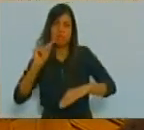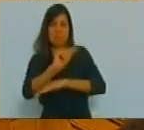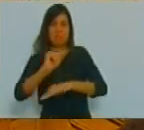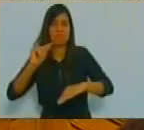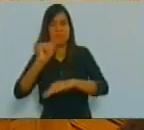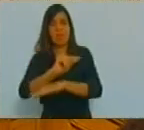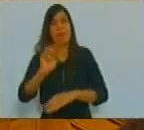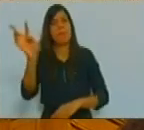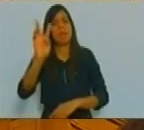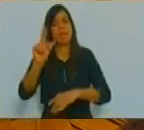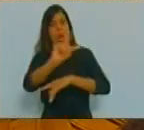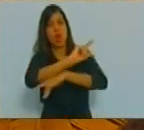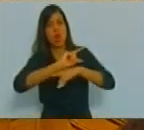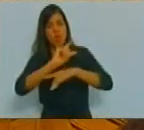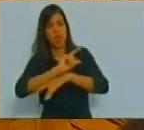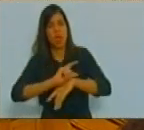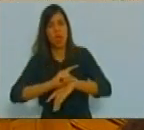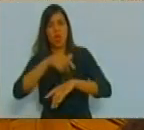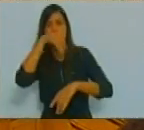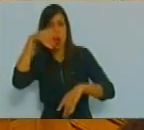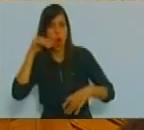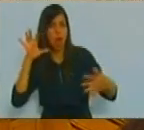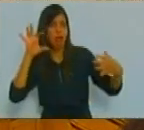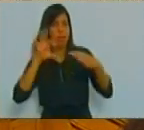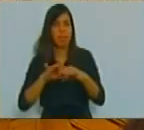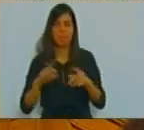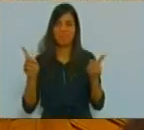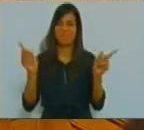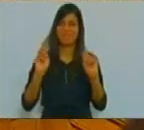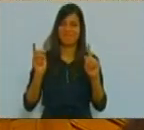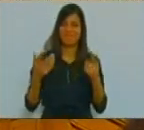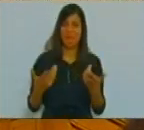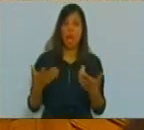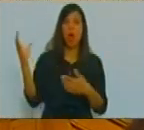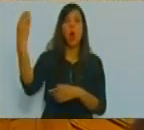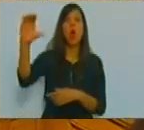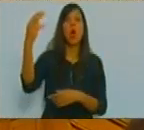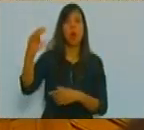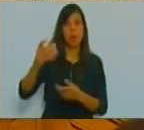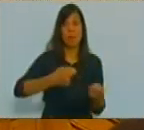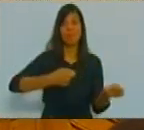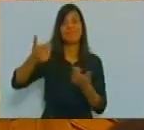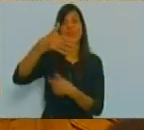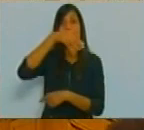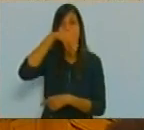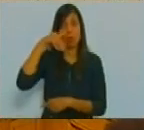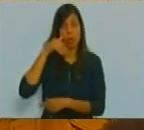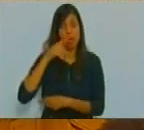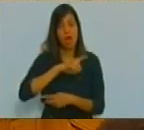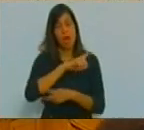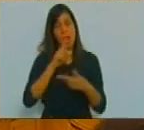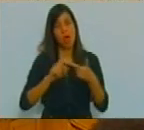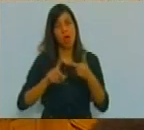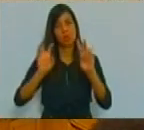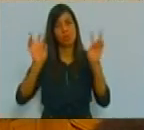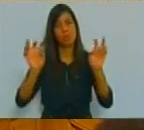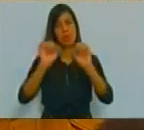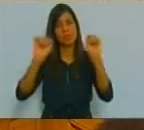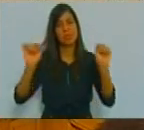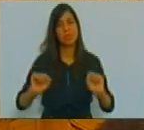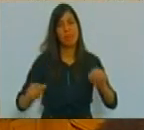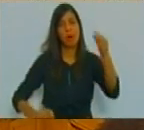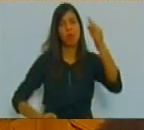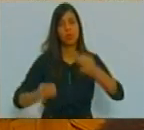de narcoestado cuando los verdaderos alijo de drogas están saliendo por allá el otro aspecto fundamental del sistema de justicia